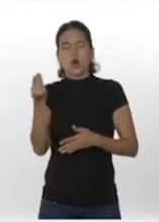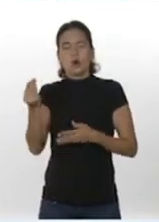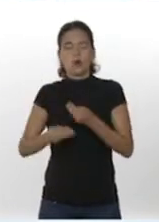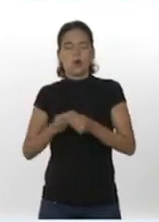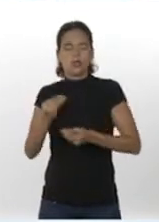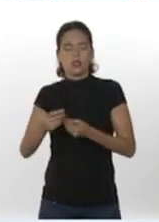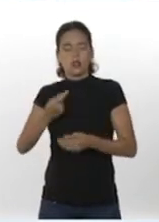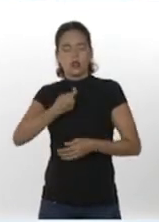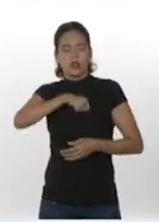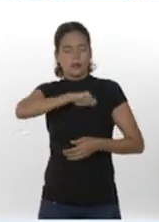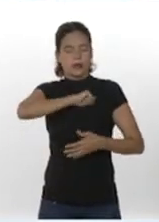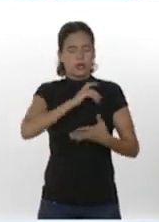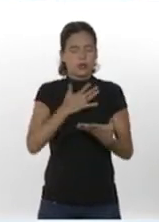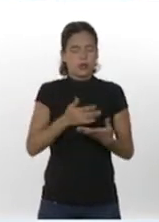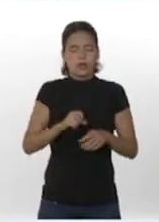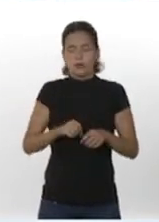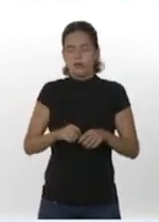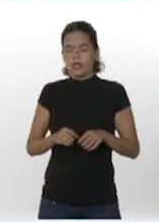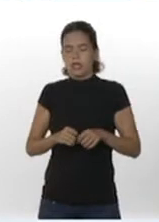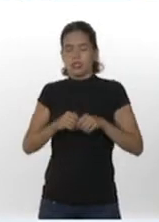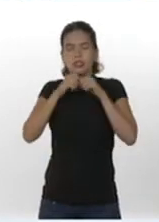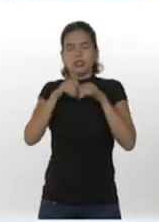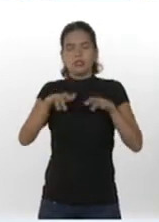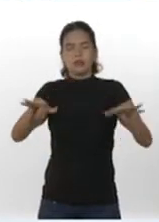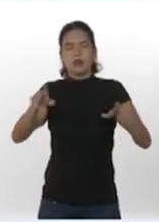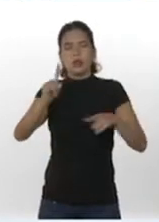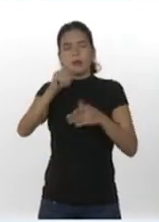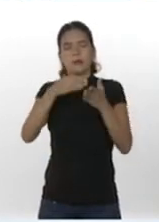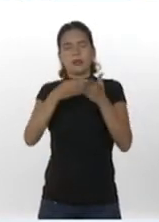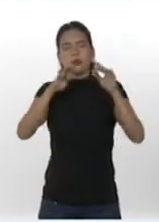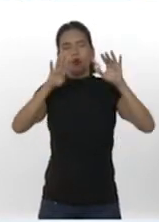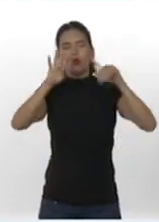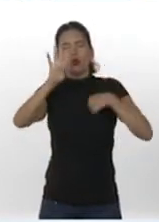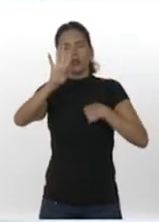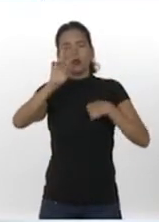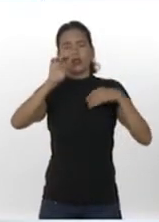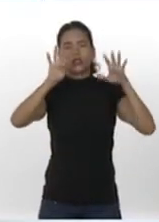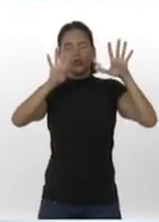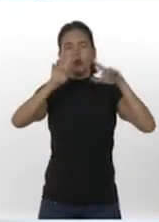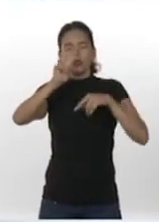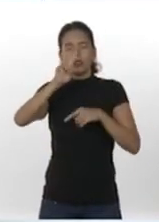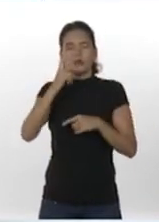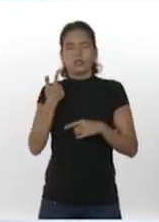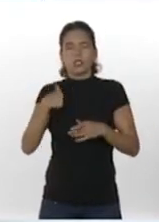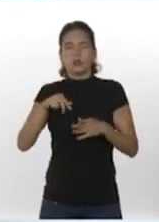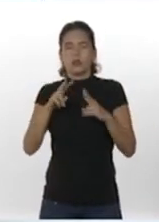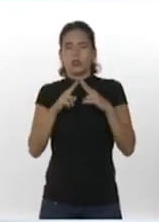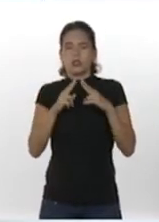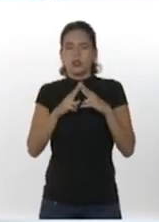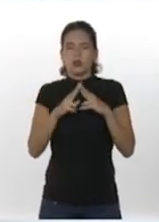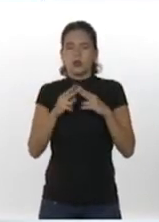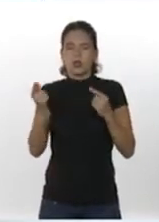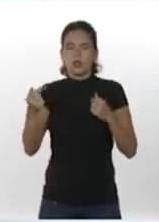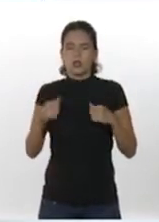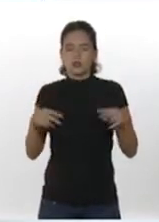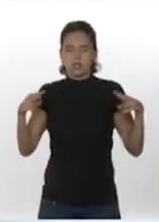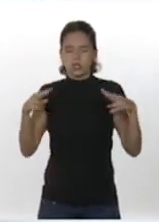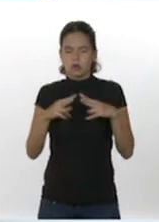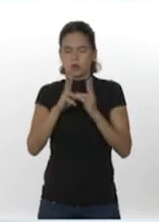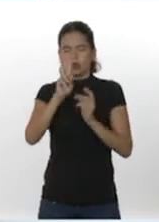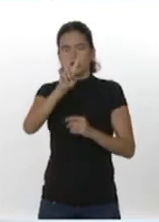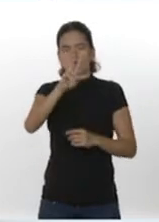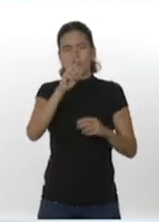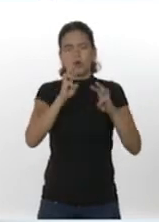distribuirlo? Fíjense, nosotros en 1492 tenemos lo que se conoce como ese encuentro de dos